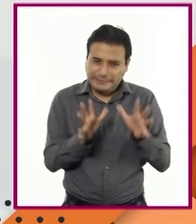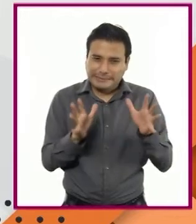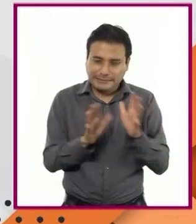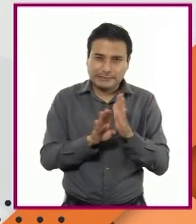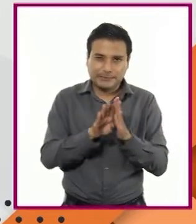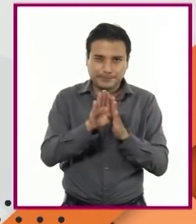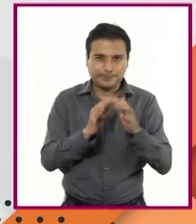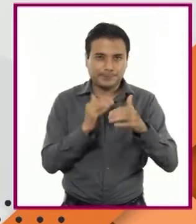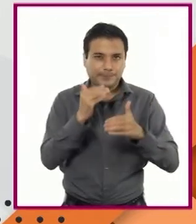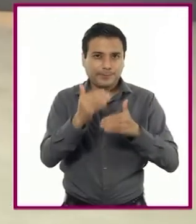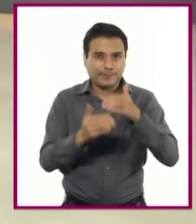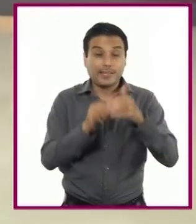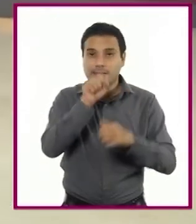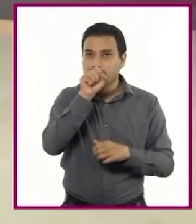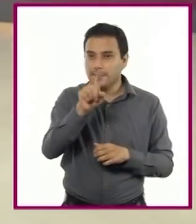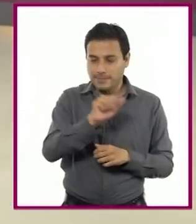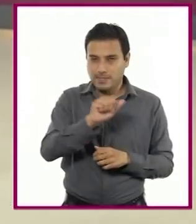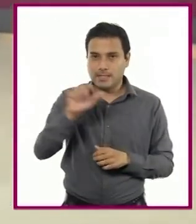de Asia.